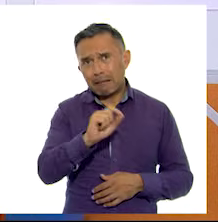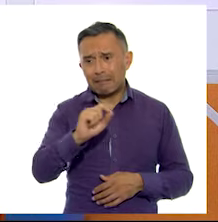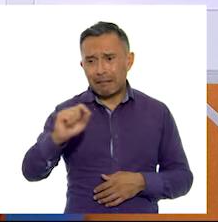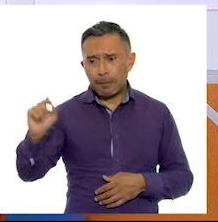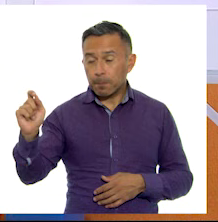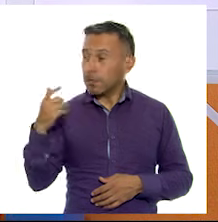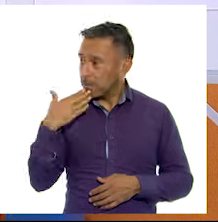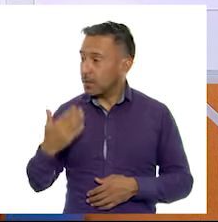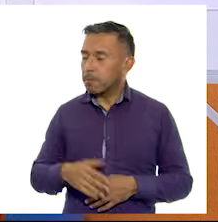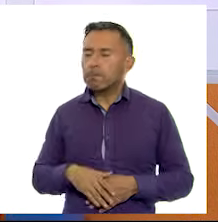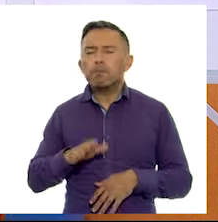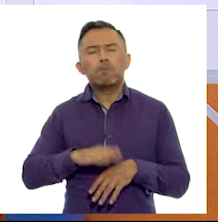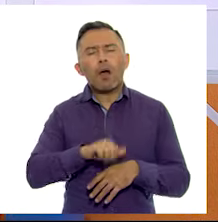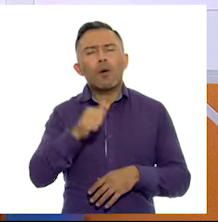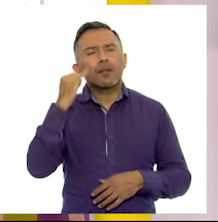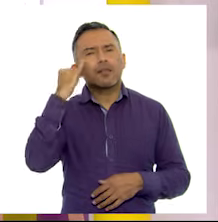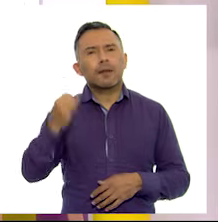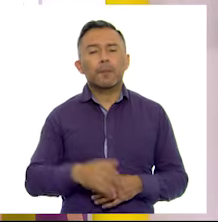a ti?